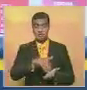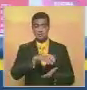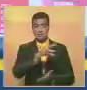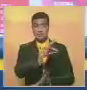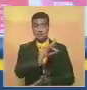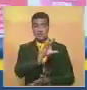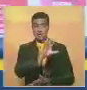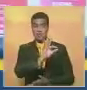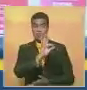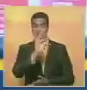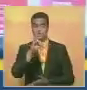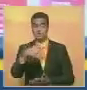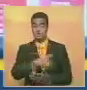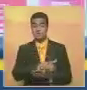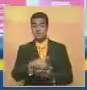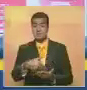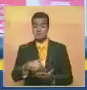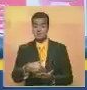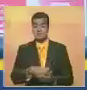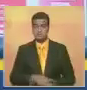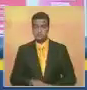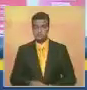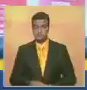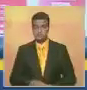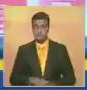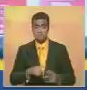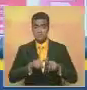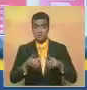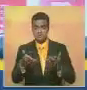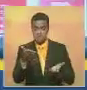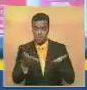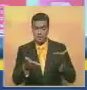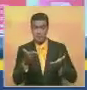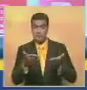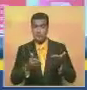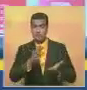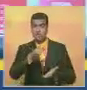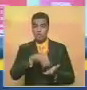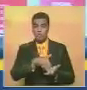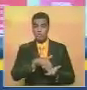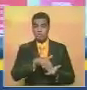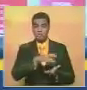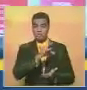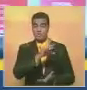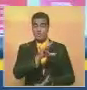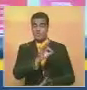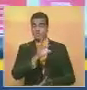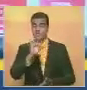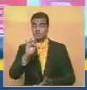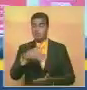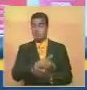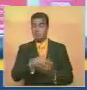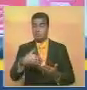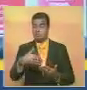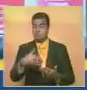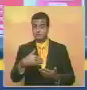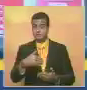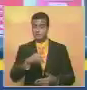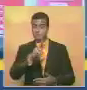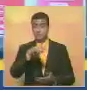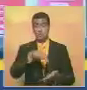5.798 millones, pero cuando comparamos esos 5.798 millones con